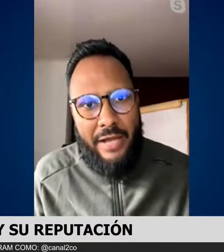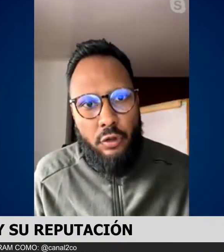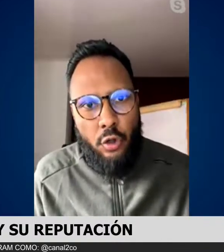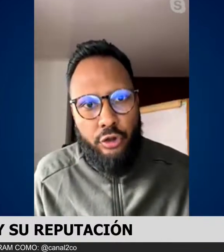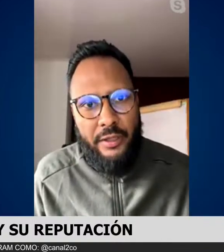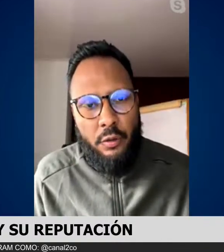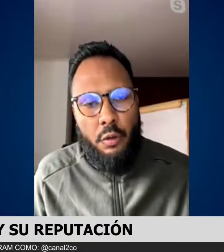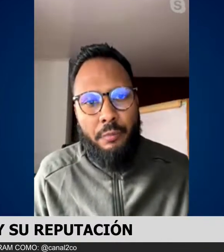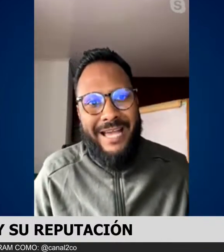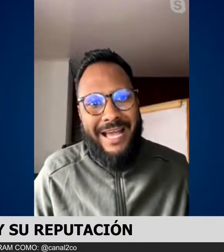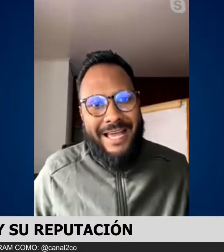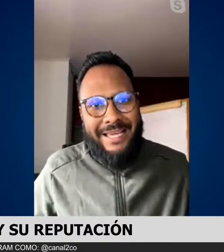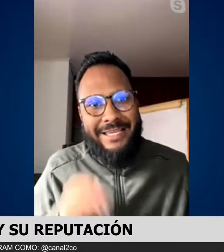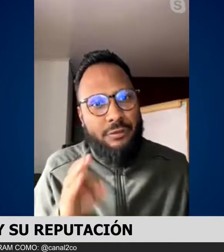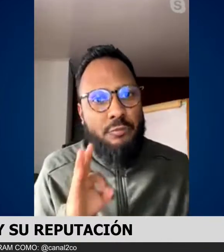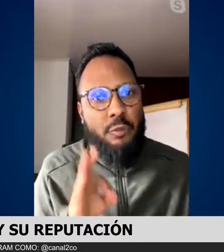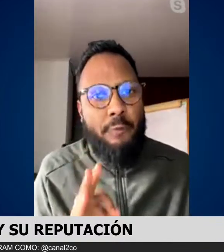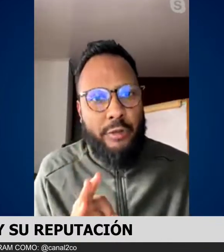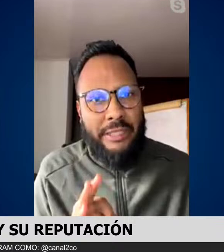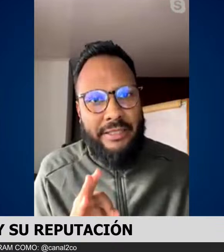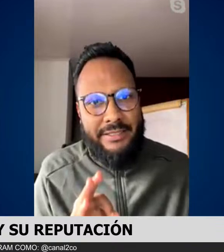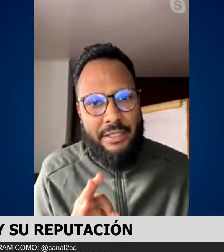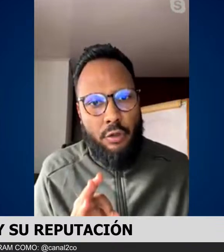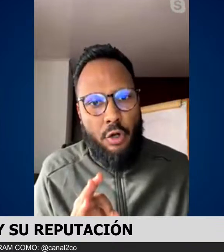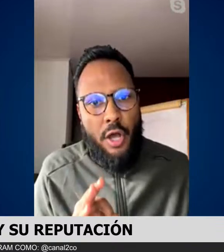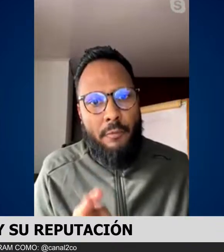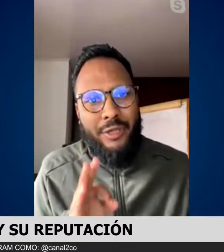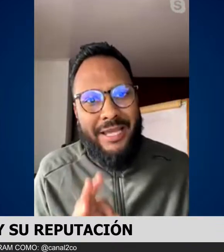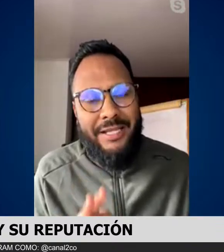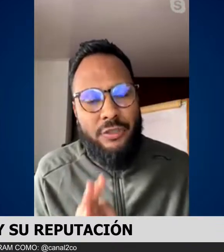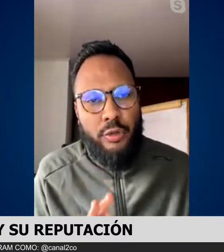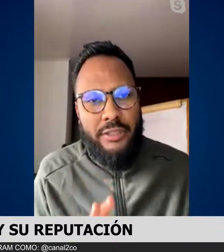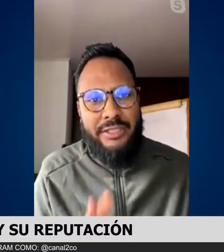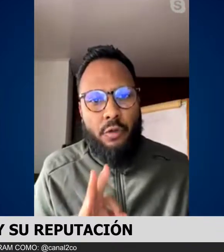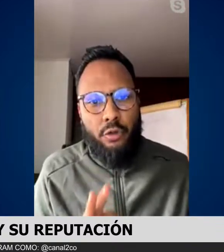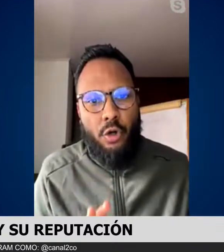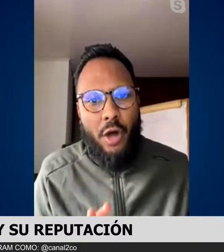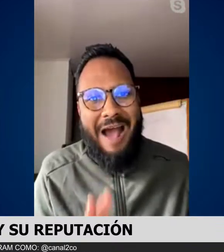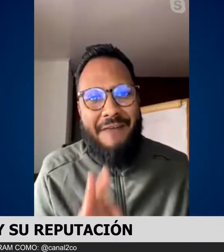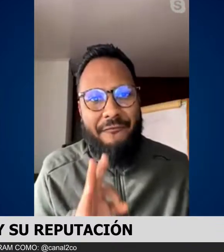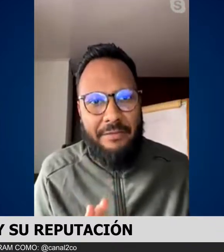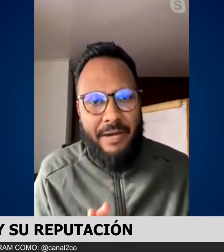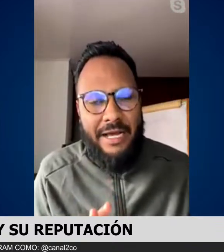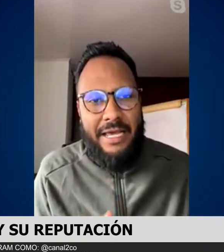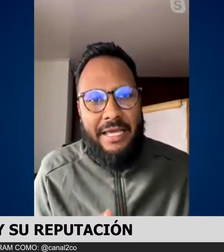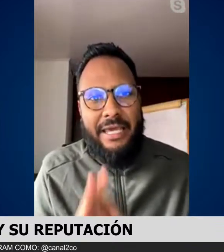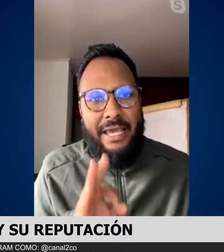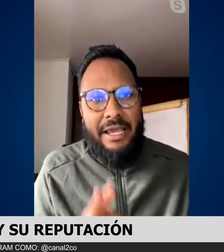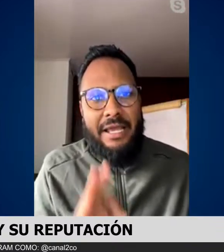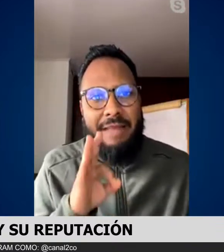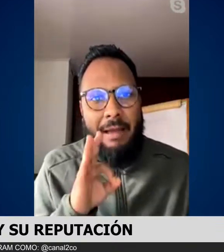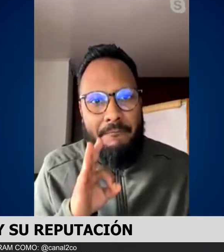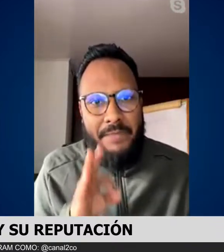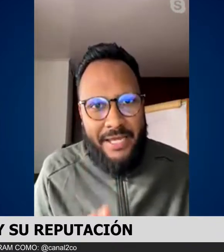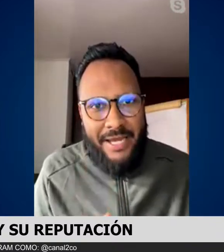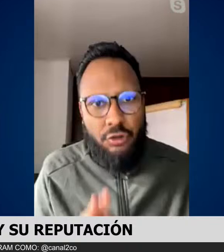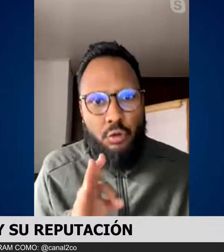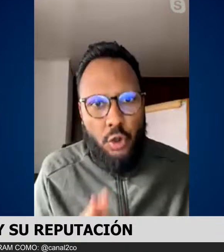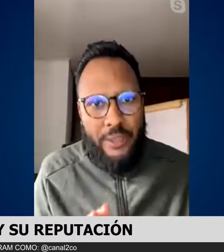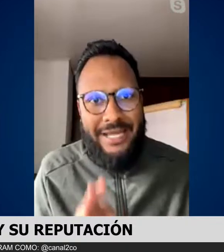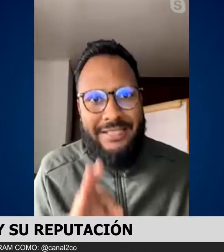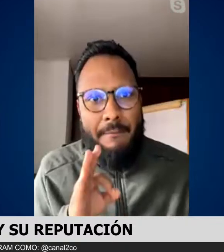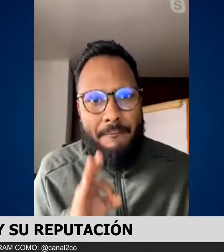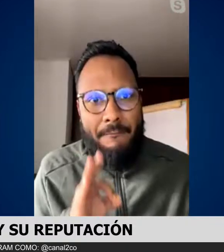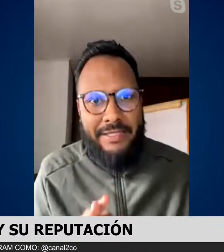la costa norte de Colombia. Y esto es muy importante decirlo porque él en su testimonio afirma que